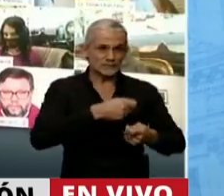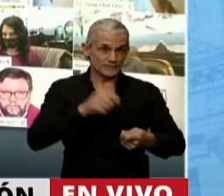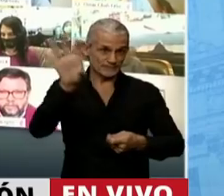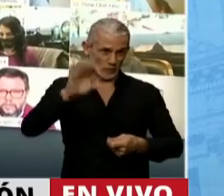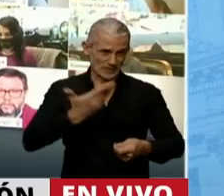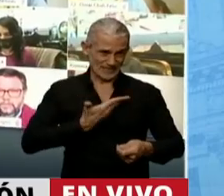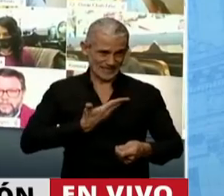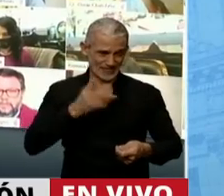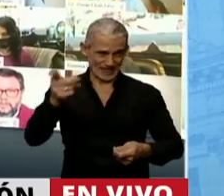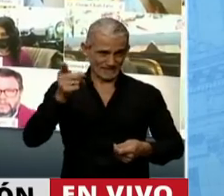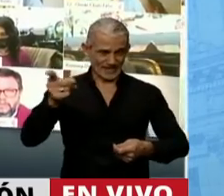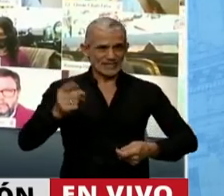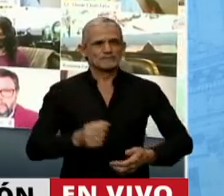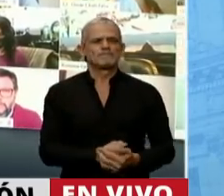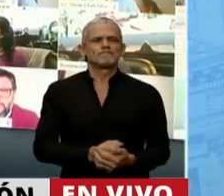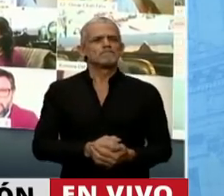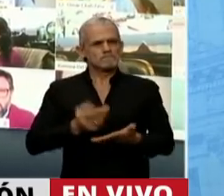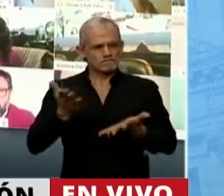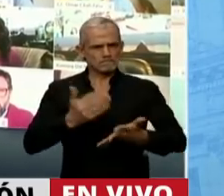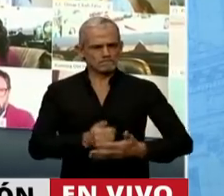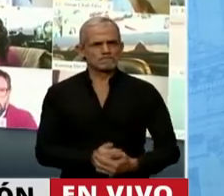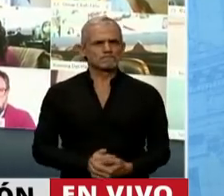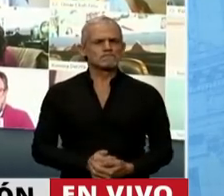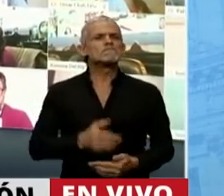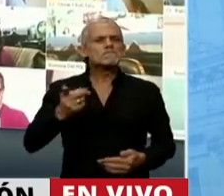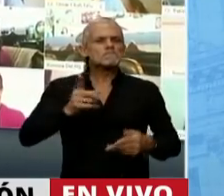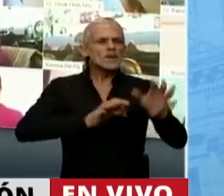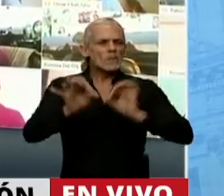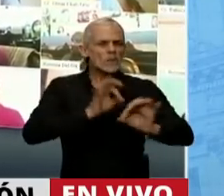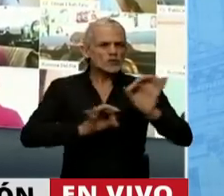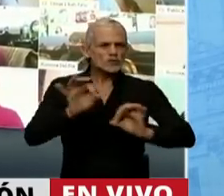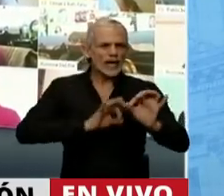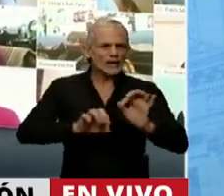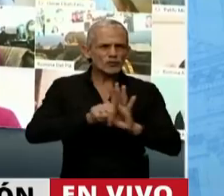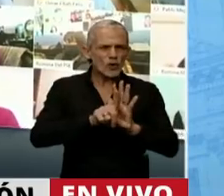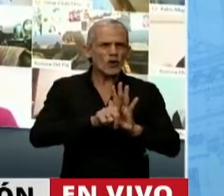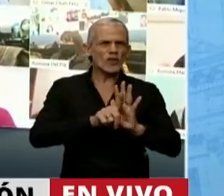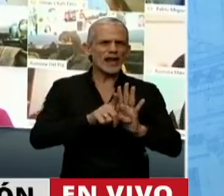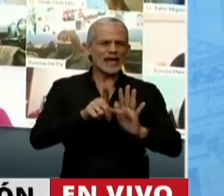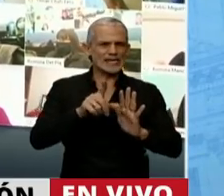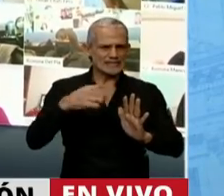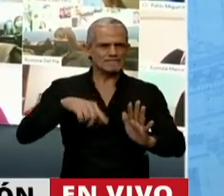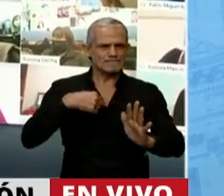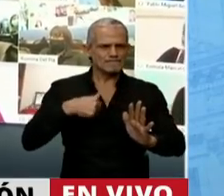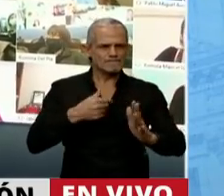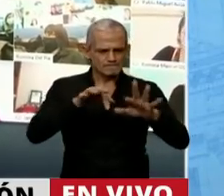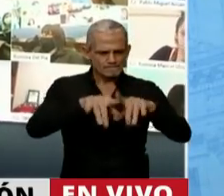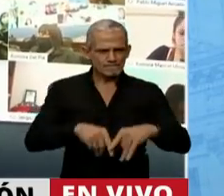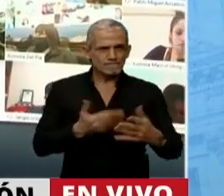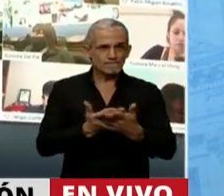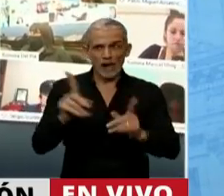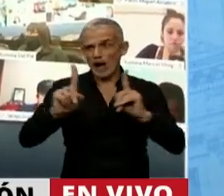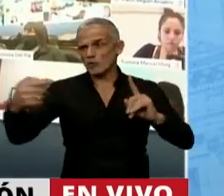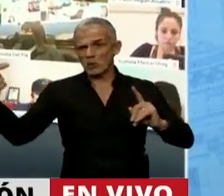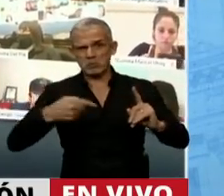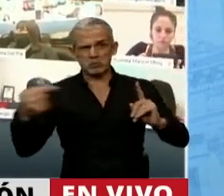Fe. Miren, el proyecto al que muchos se oponen